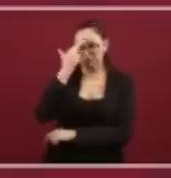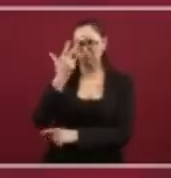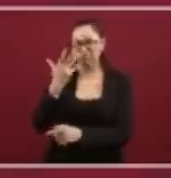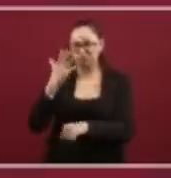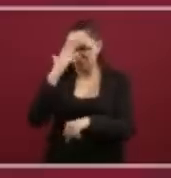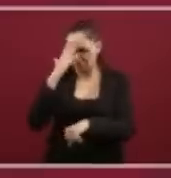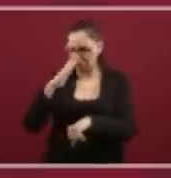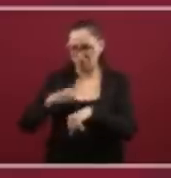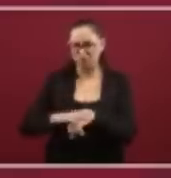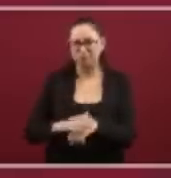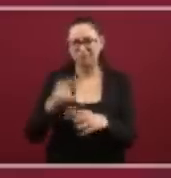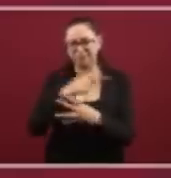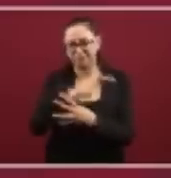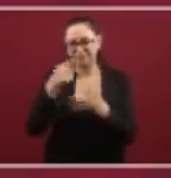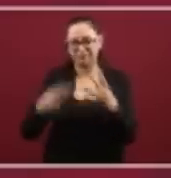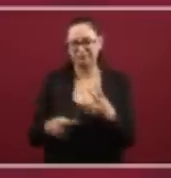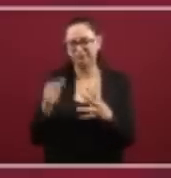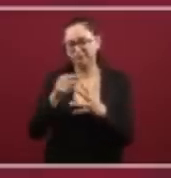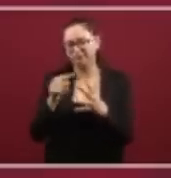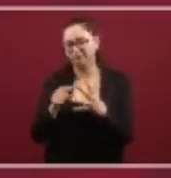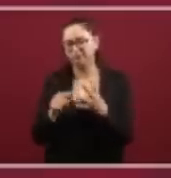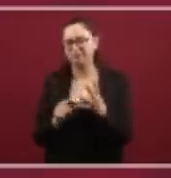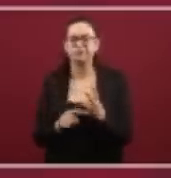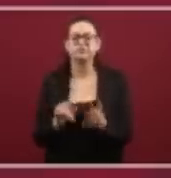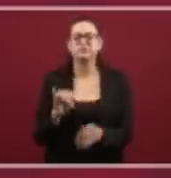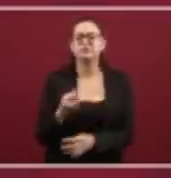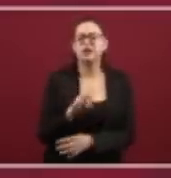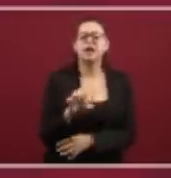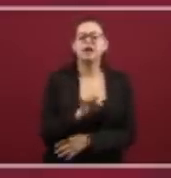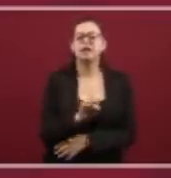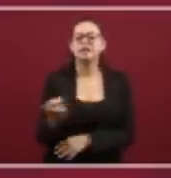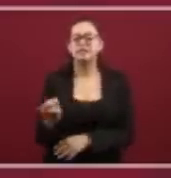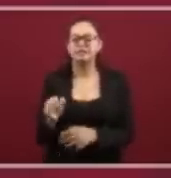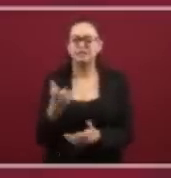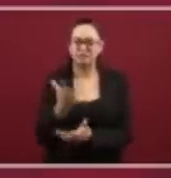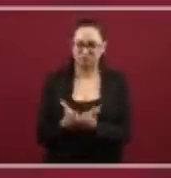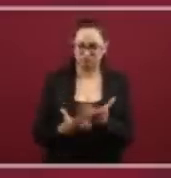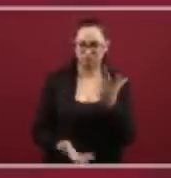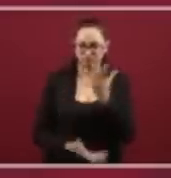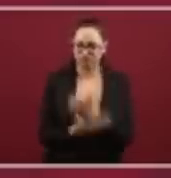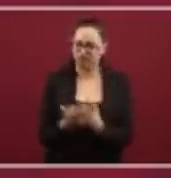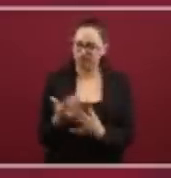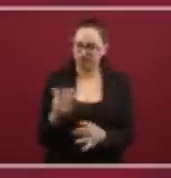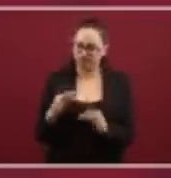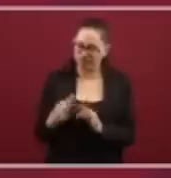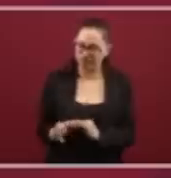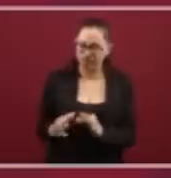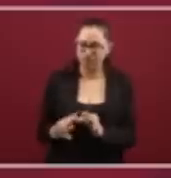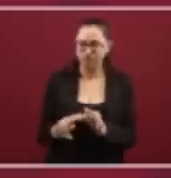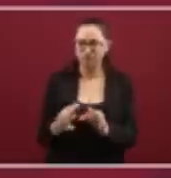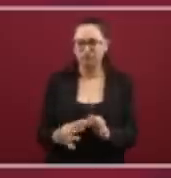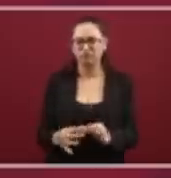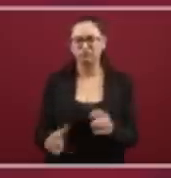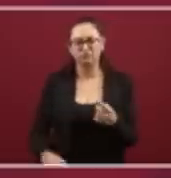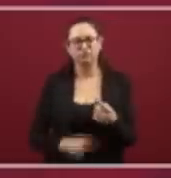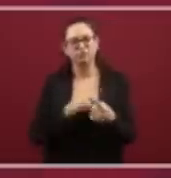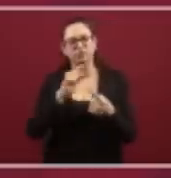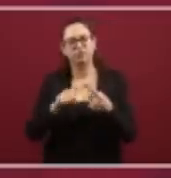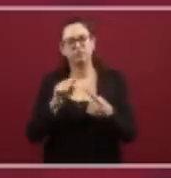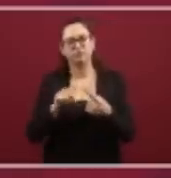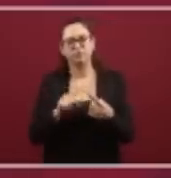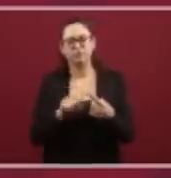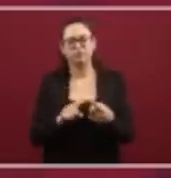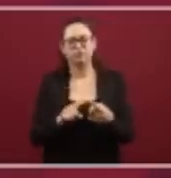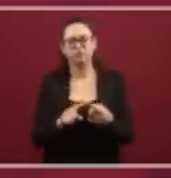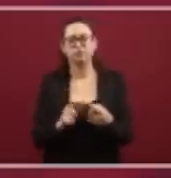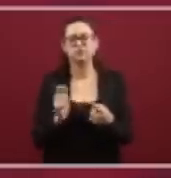que llevara a cabo el instituto mexicano del seguro social uno se va a realizar un